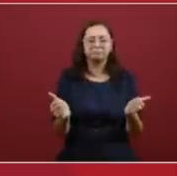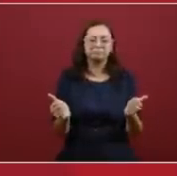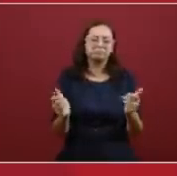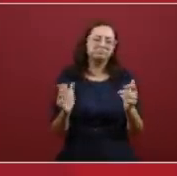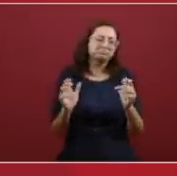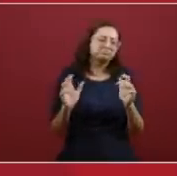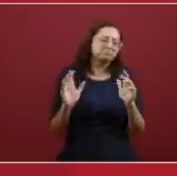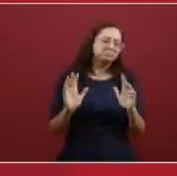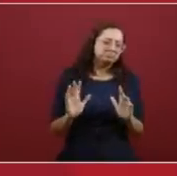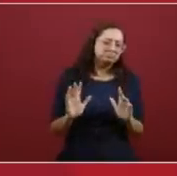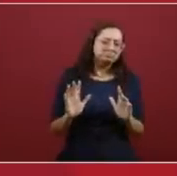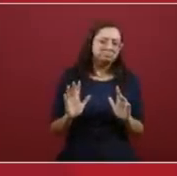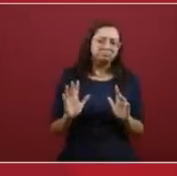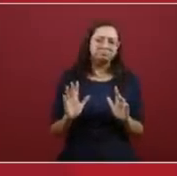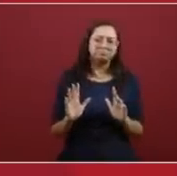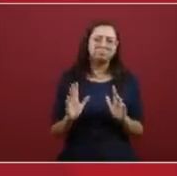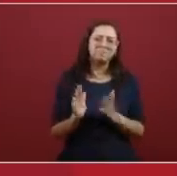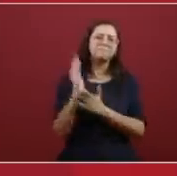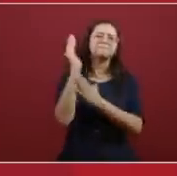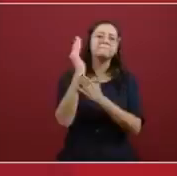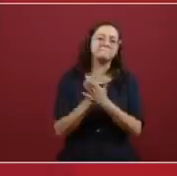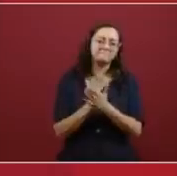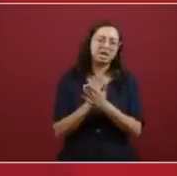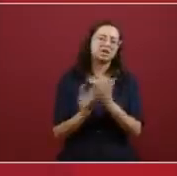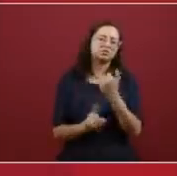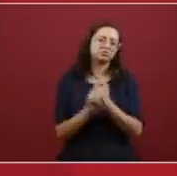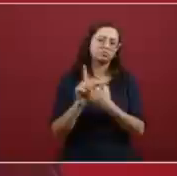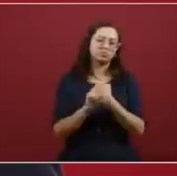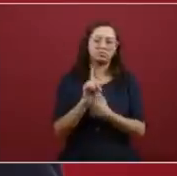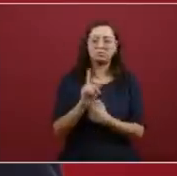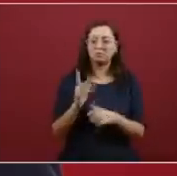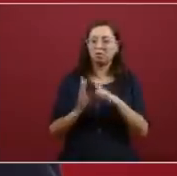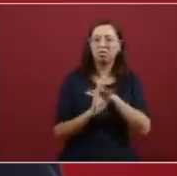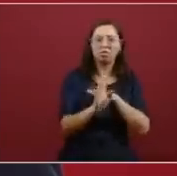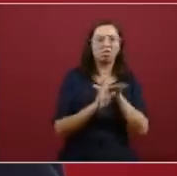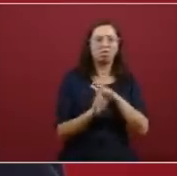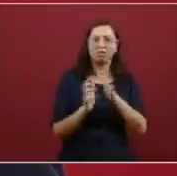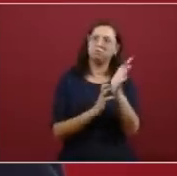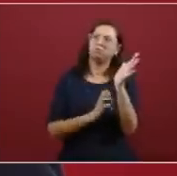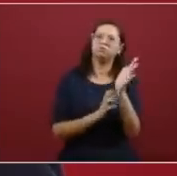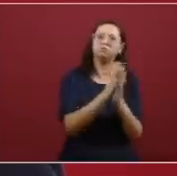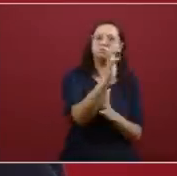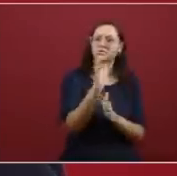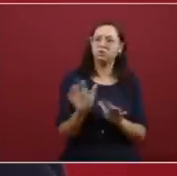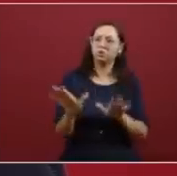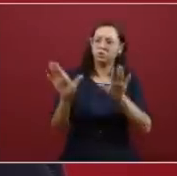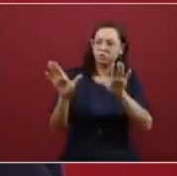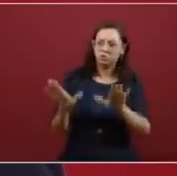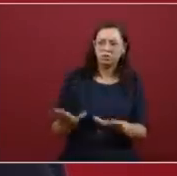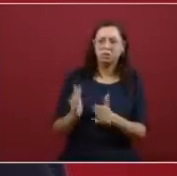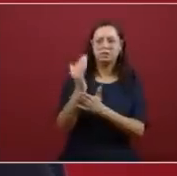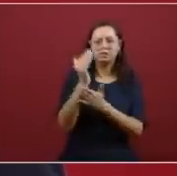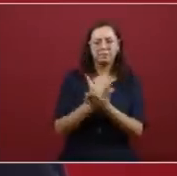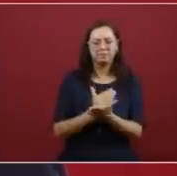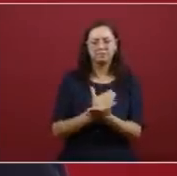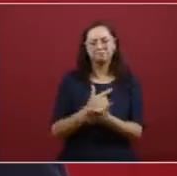se va a aminorar, a temperar el fenómeno migratorio. O sea, no